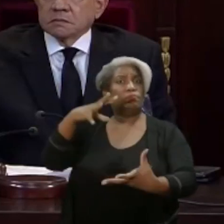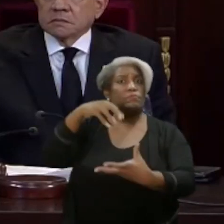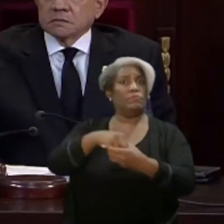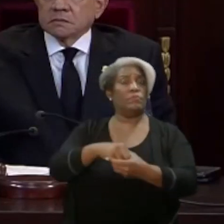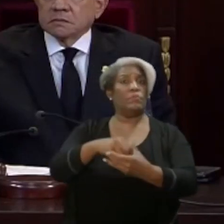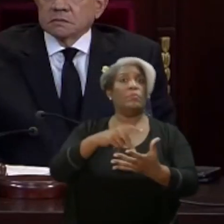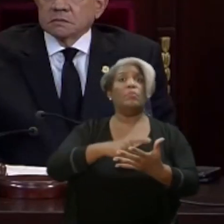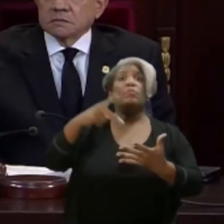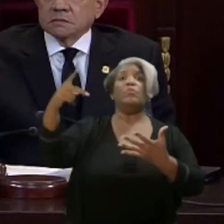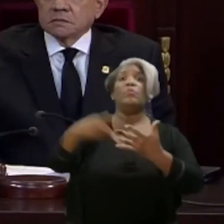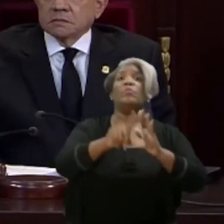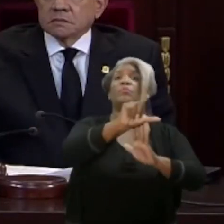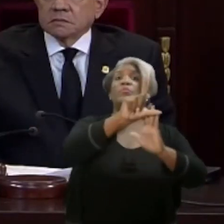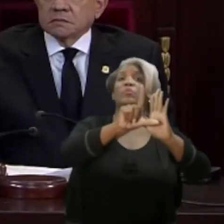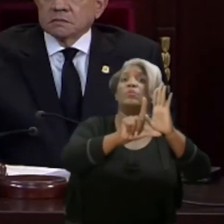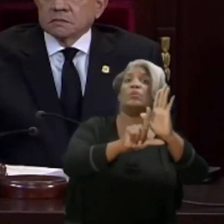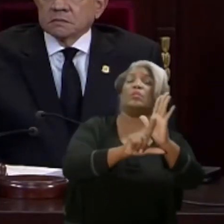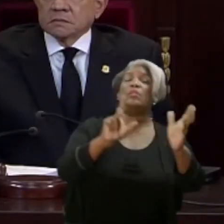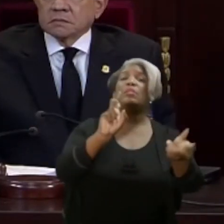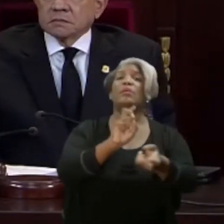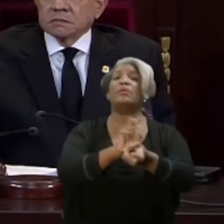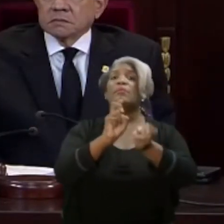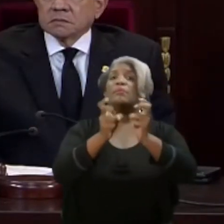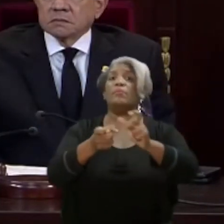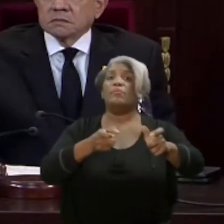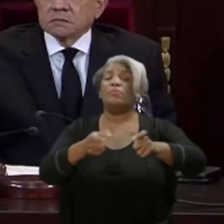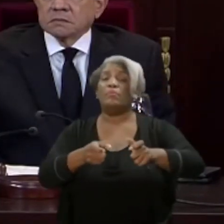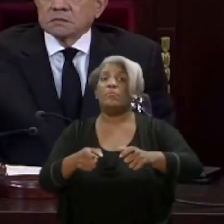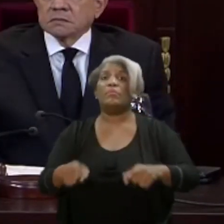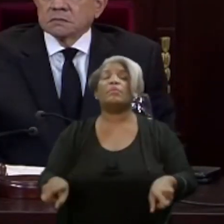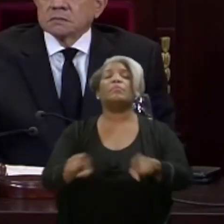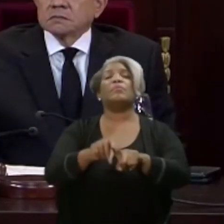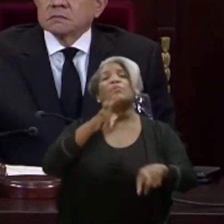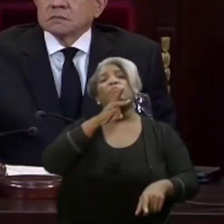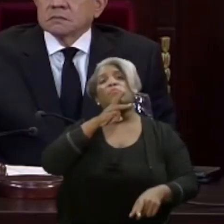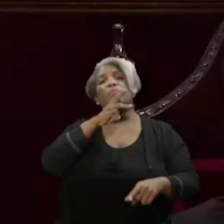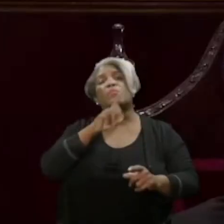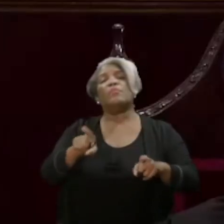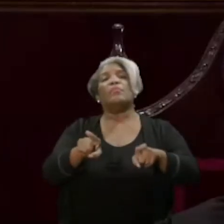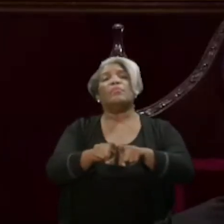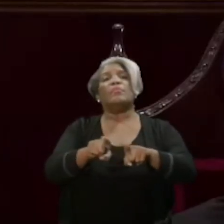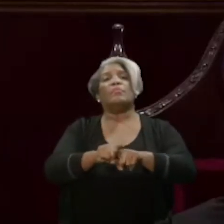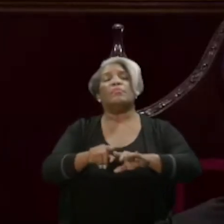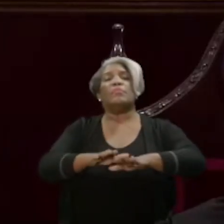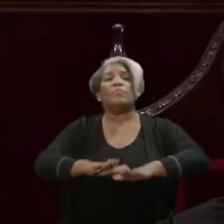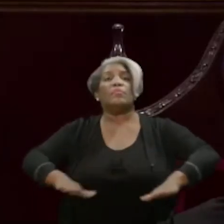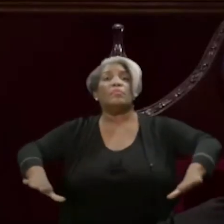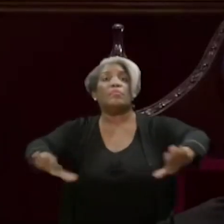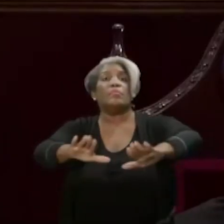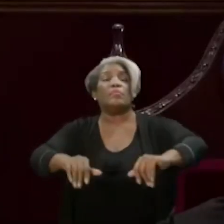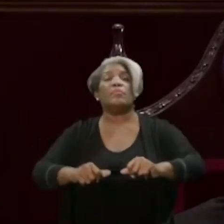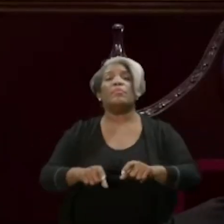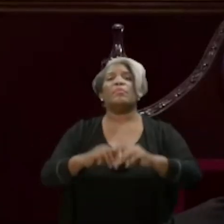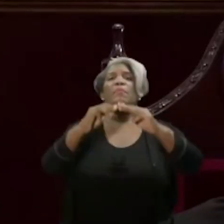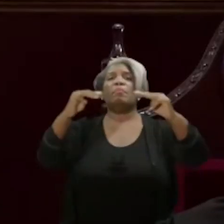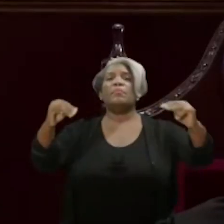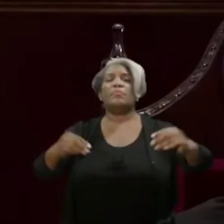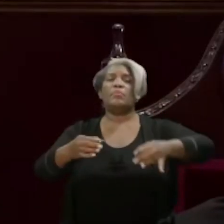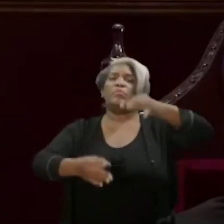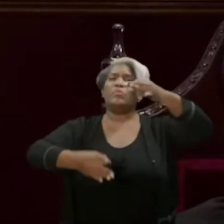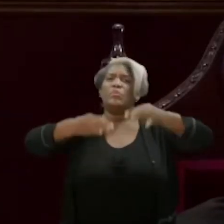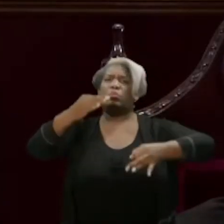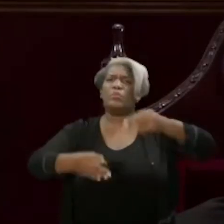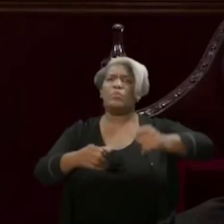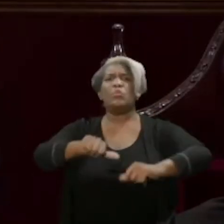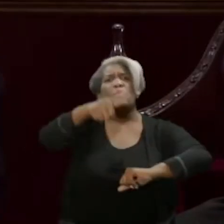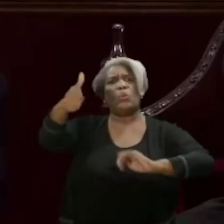de la Contraloría, la del agua, complementaria a la del ordenamiento territorial, el proyecto de ley de creación del Ministerio de Justicia y una